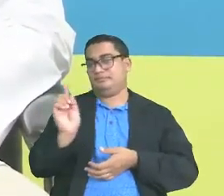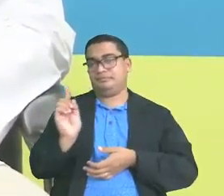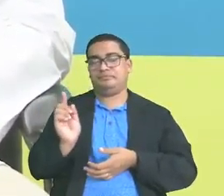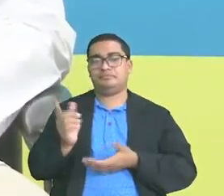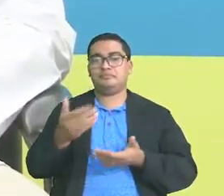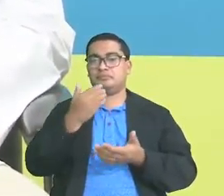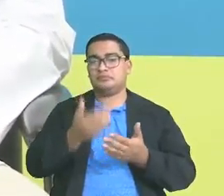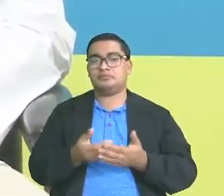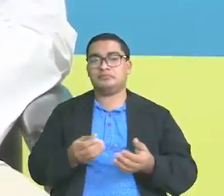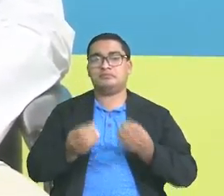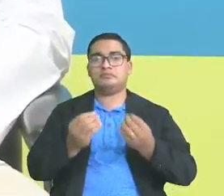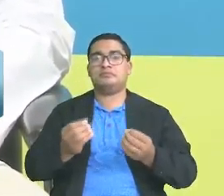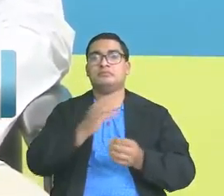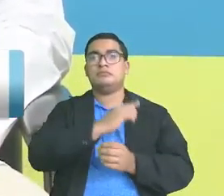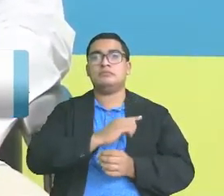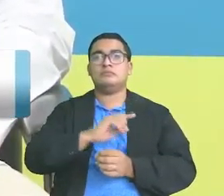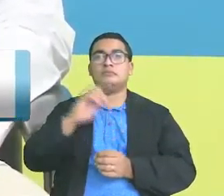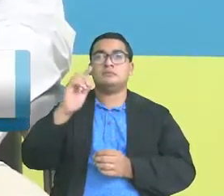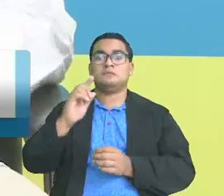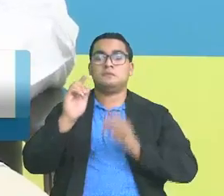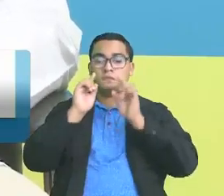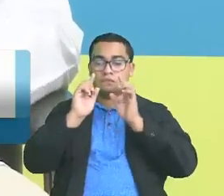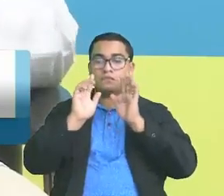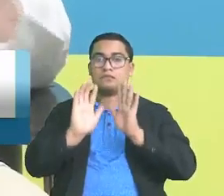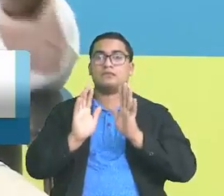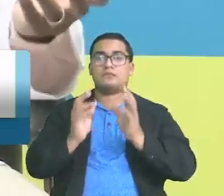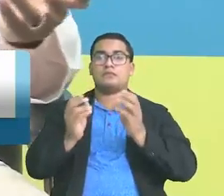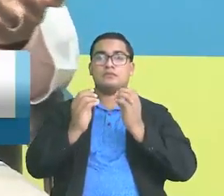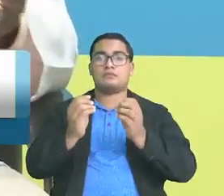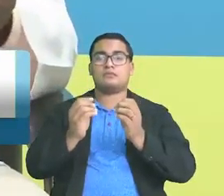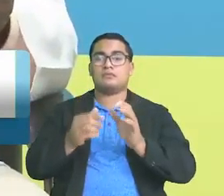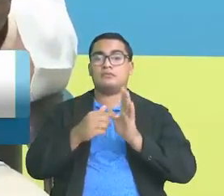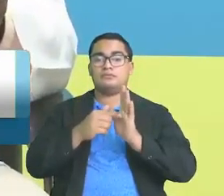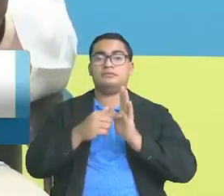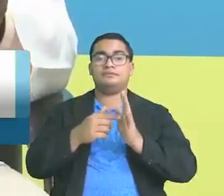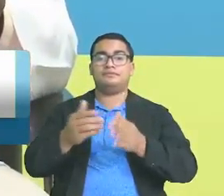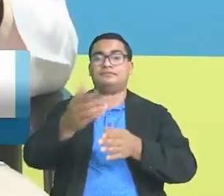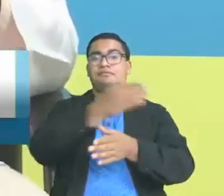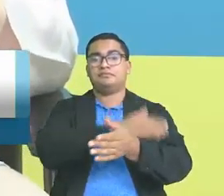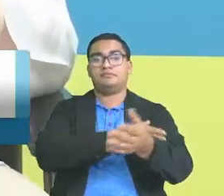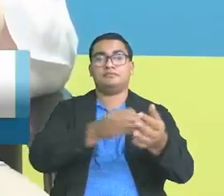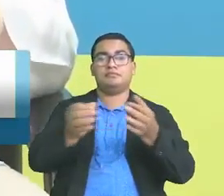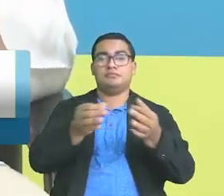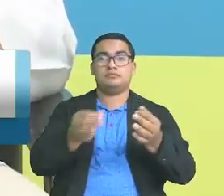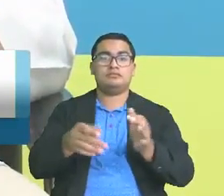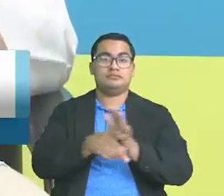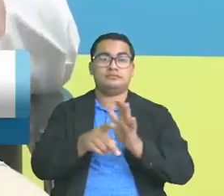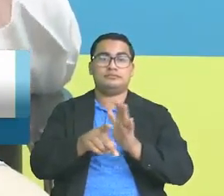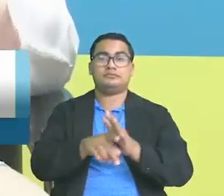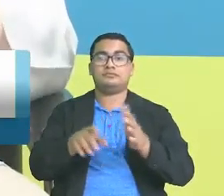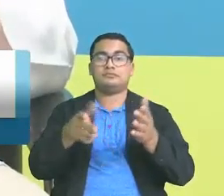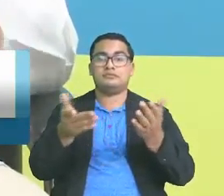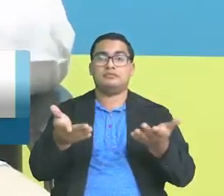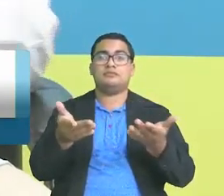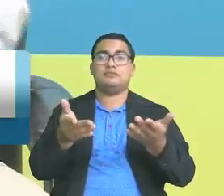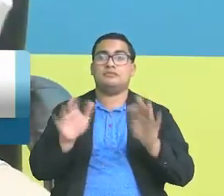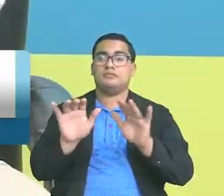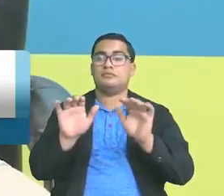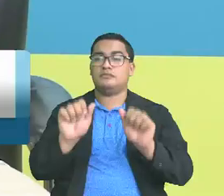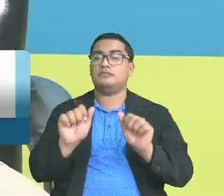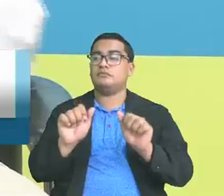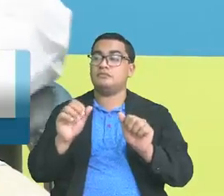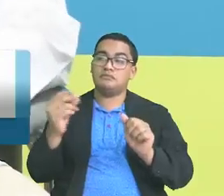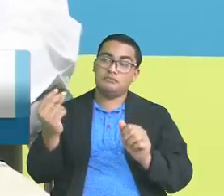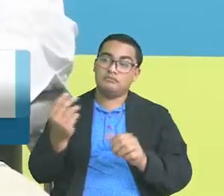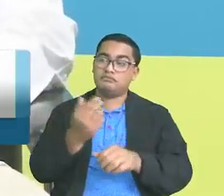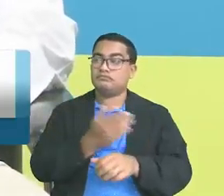Dios ya eso no ocurre. Sí, hay que estar pendiente con los signos de peligro que lo hablamos anteriormente. para que cuando se presenten acudir al